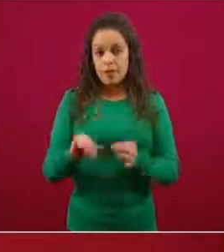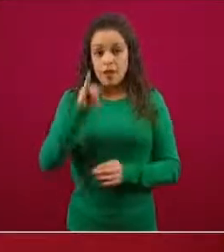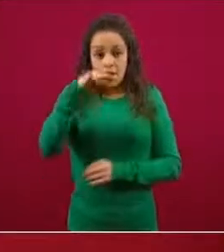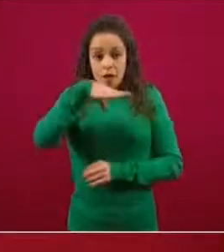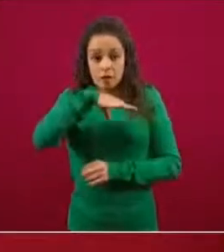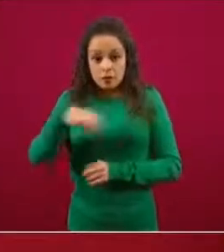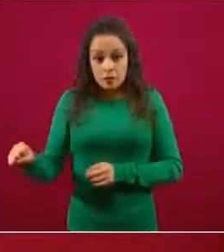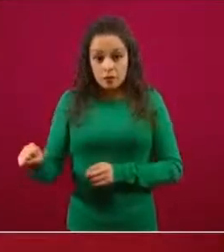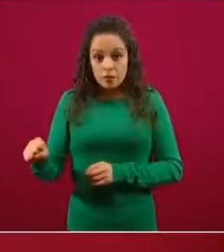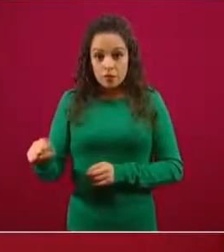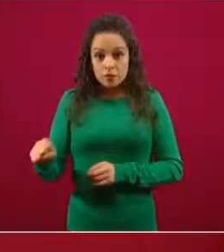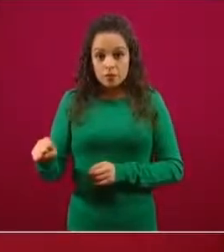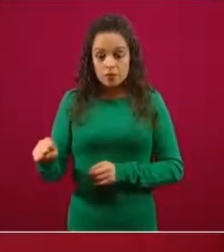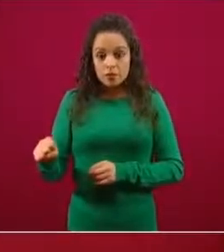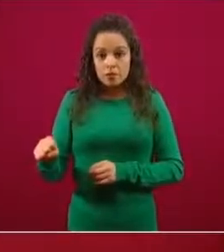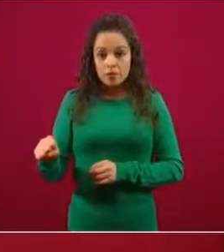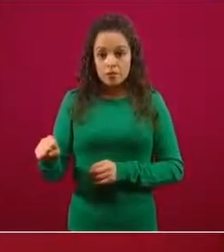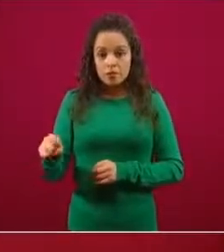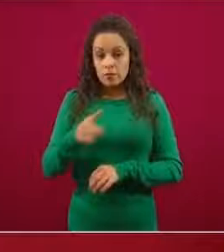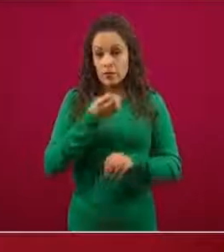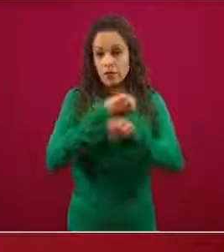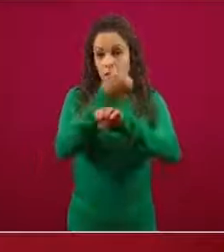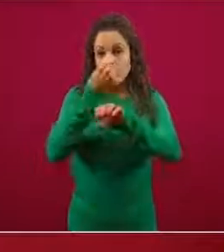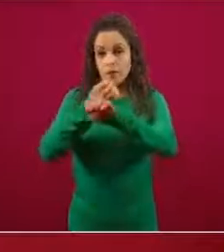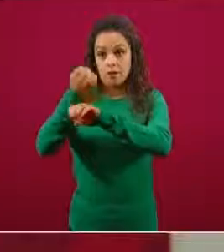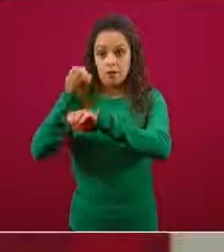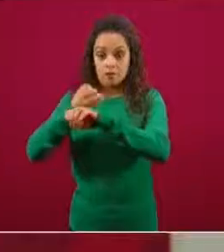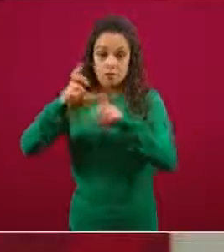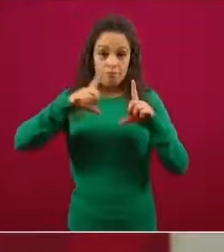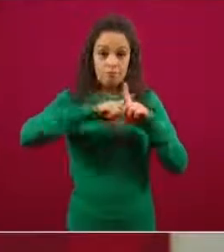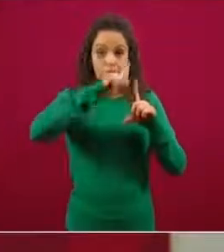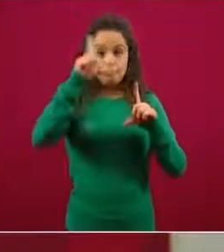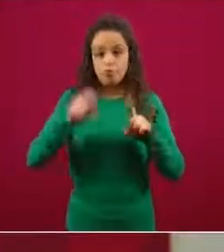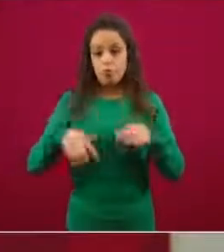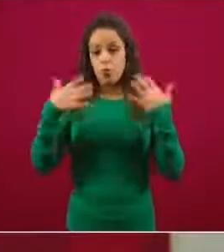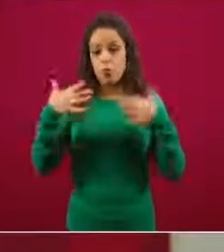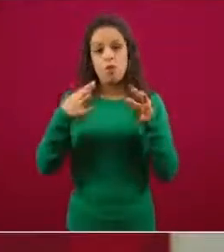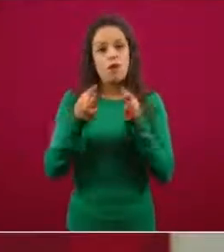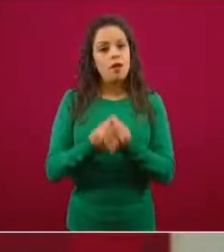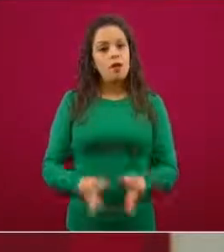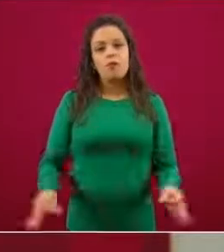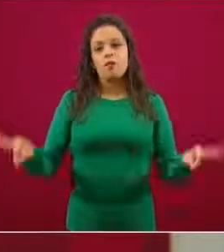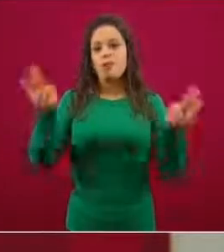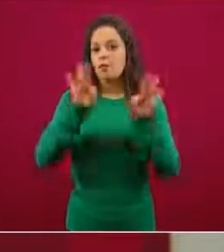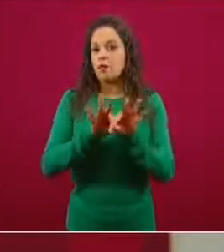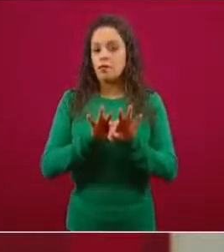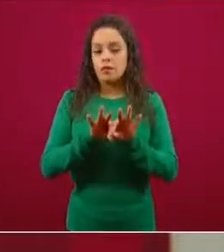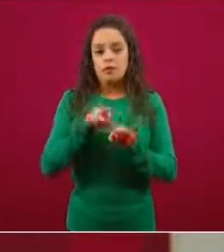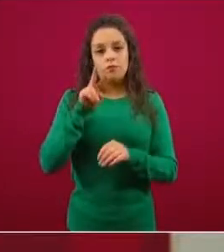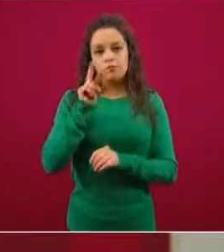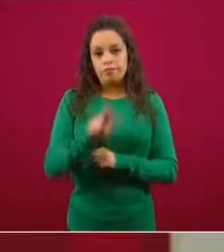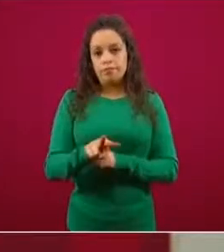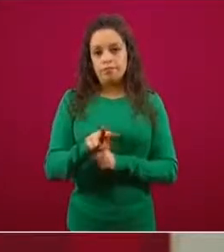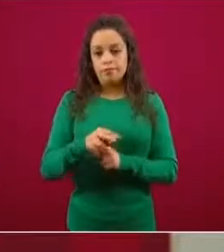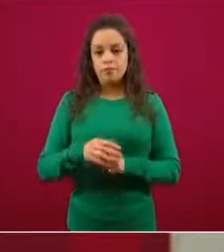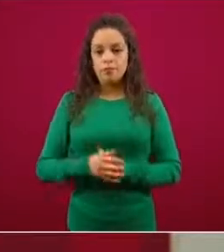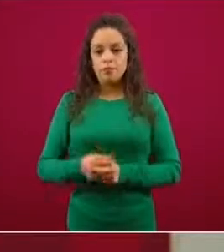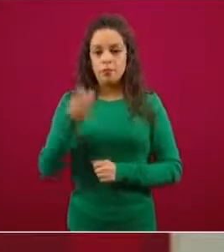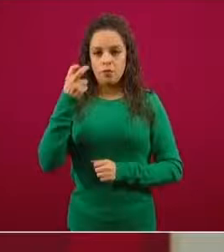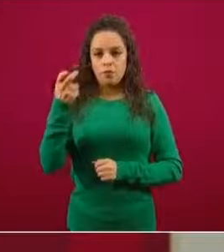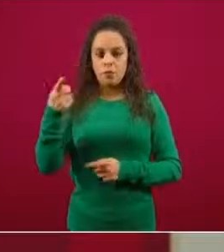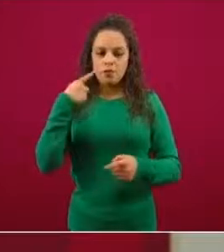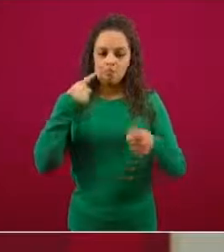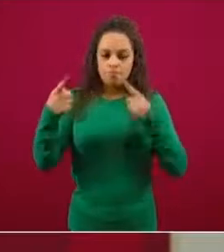capacidad muy importante en todos los estados de la República y pues se ha tomado la decisión por